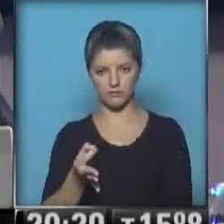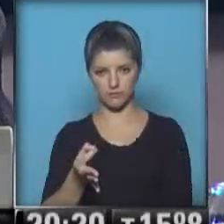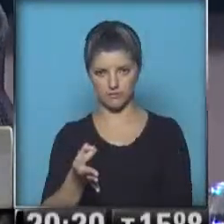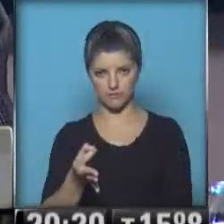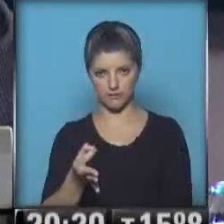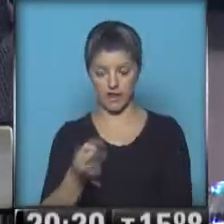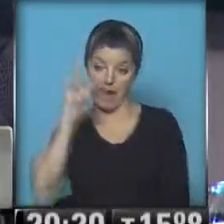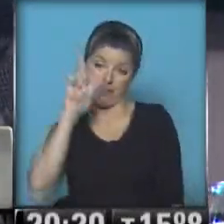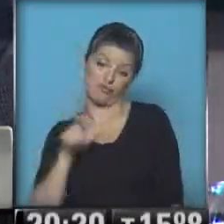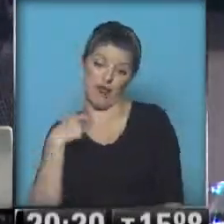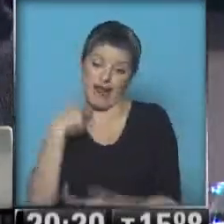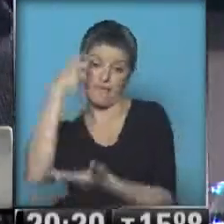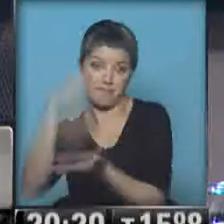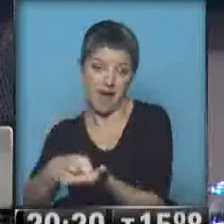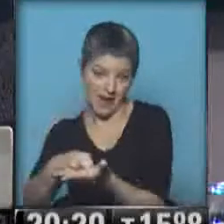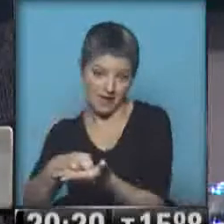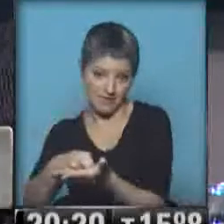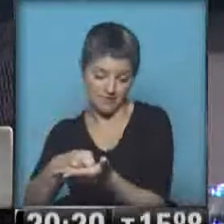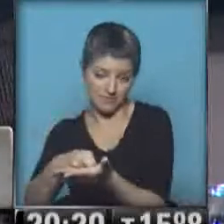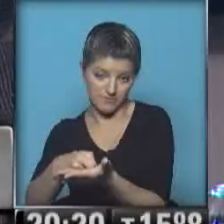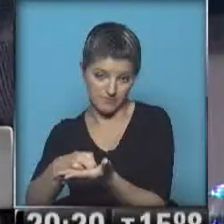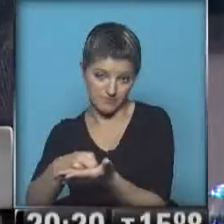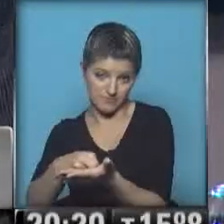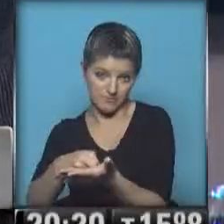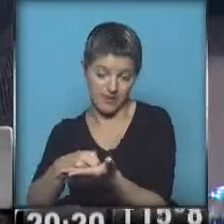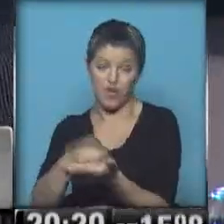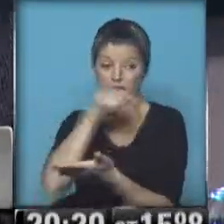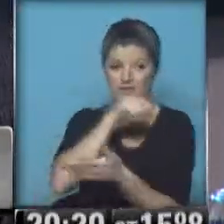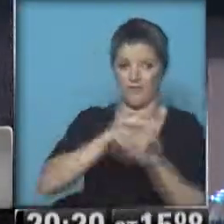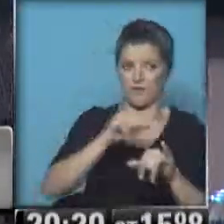al que emplea, a la patronal, frente a esta